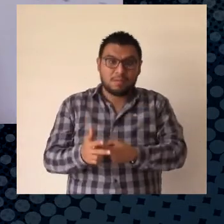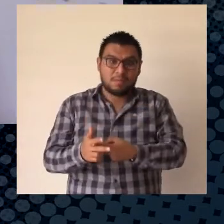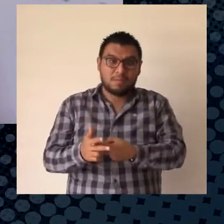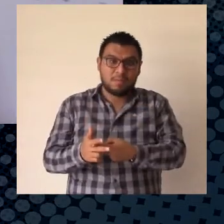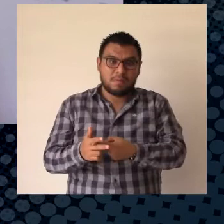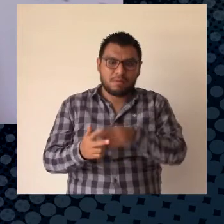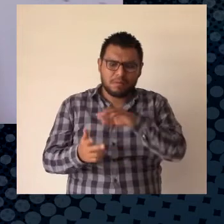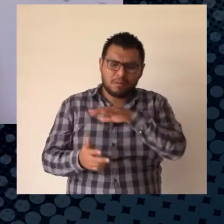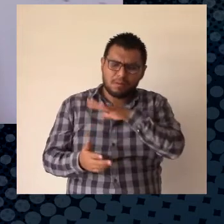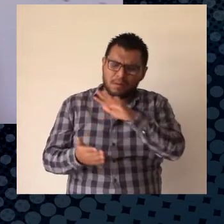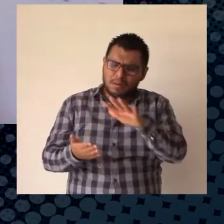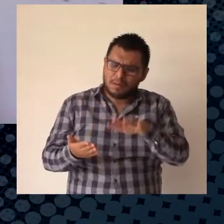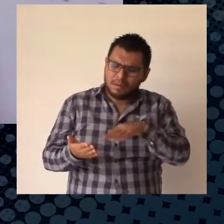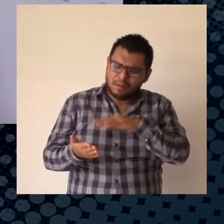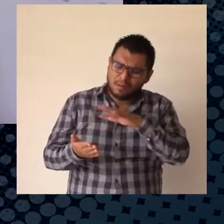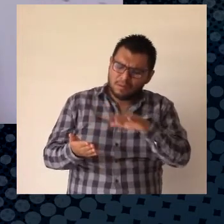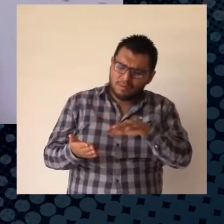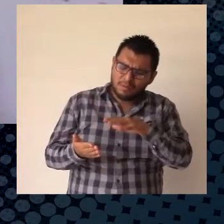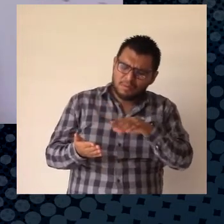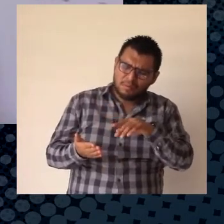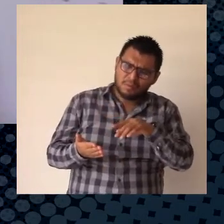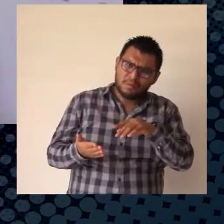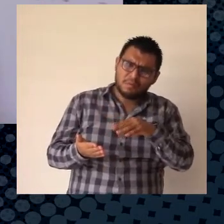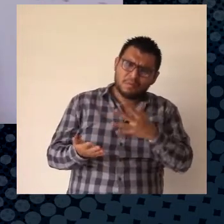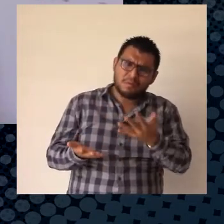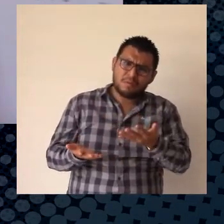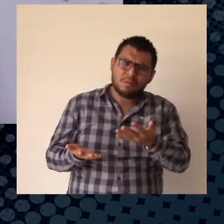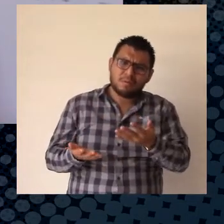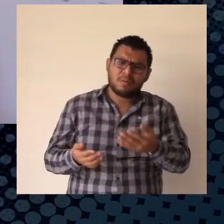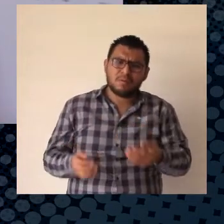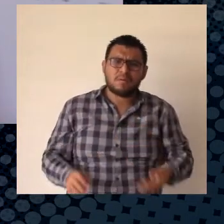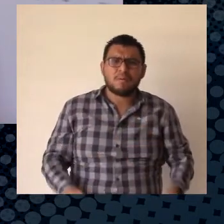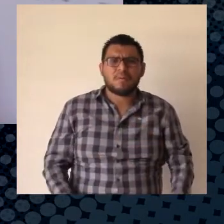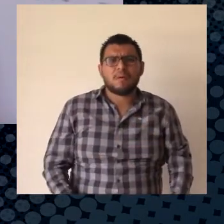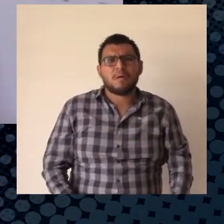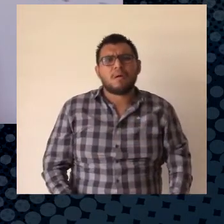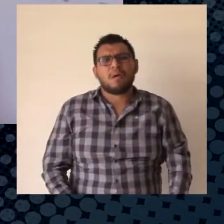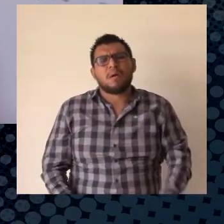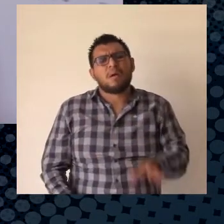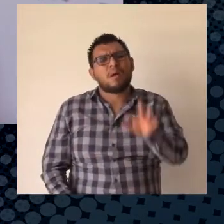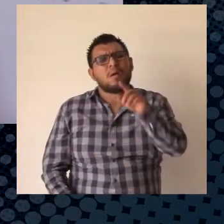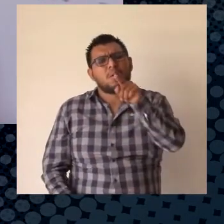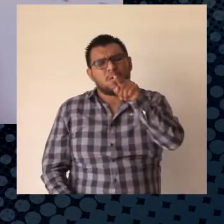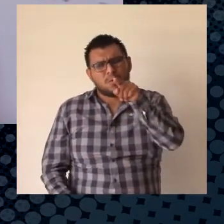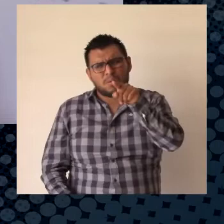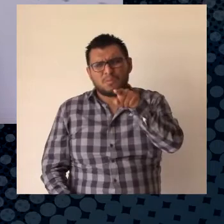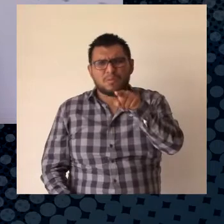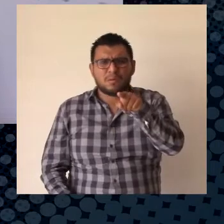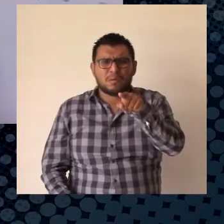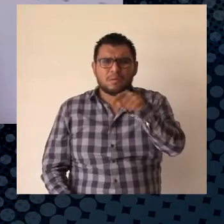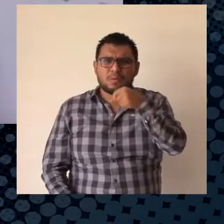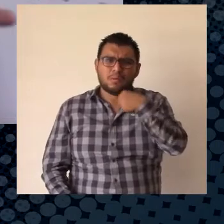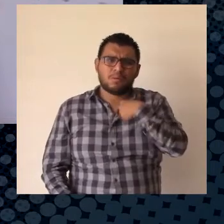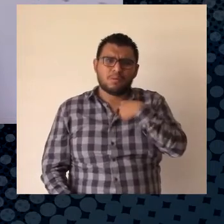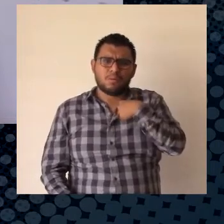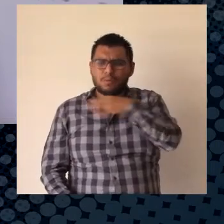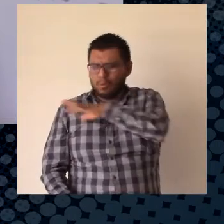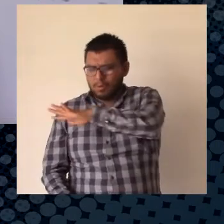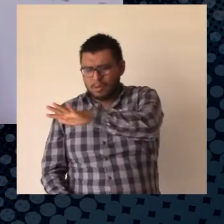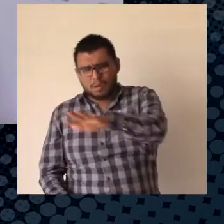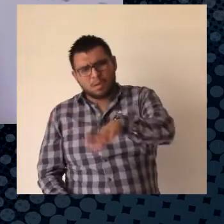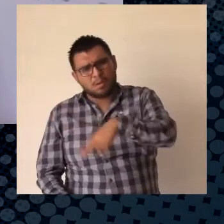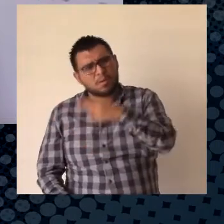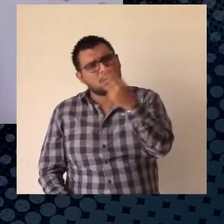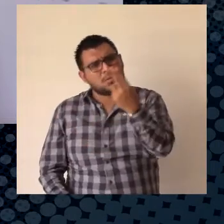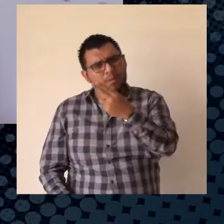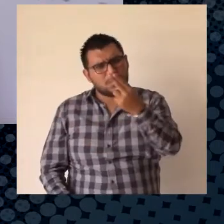pasos, usted va a llegar al último, que es necesita de Dios. Y pues